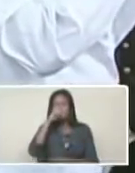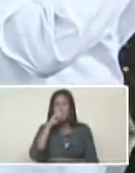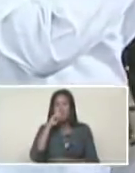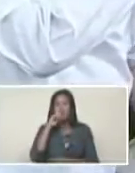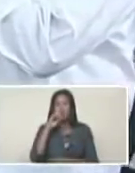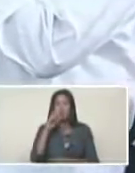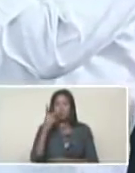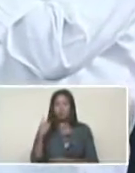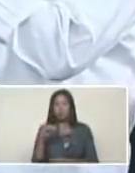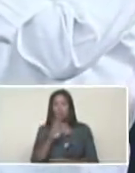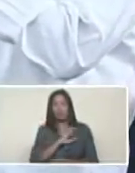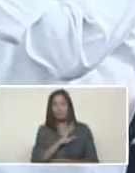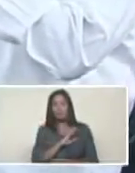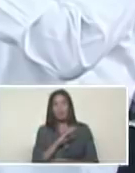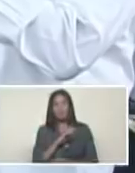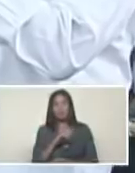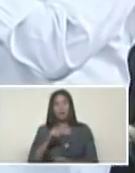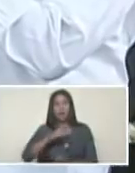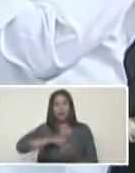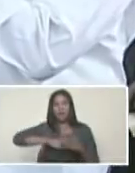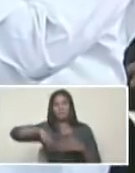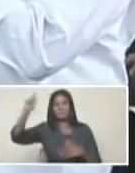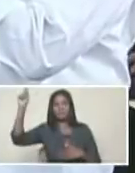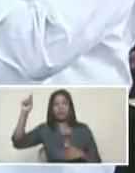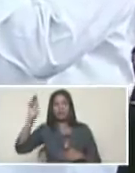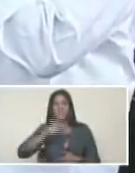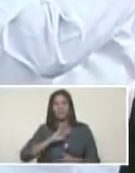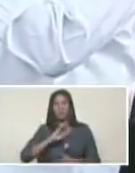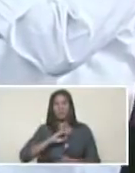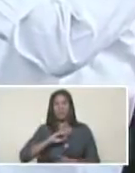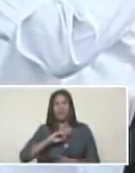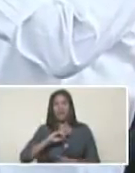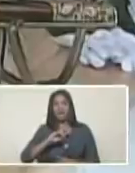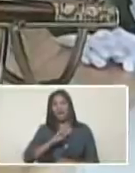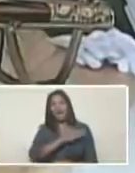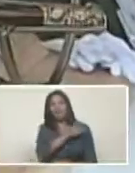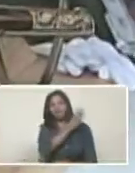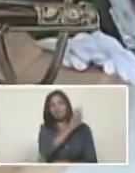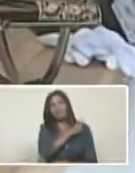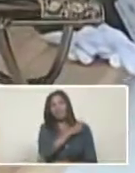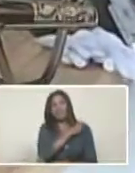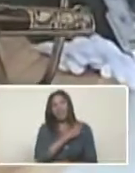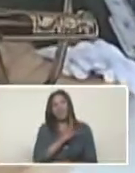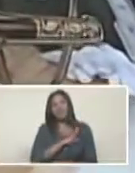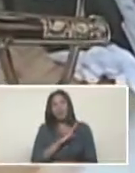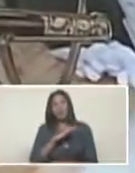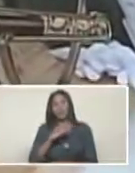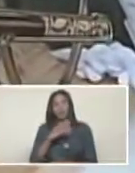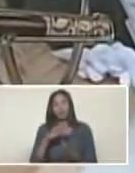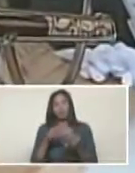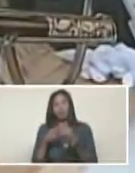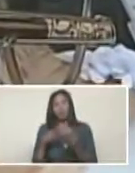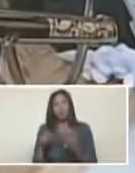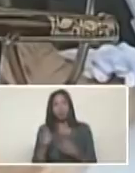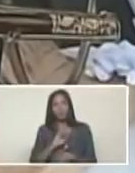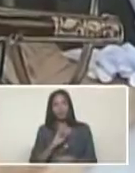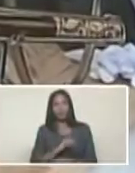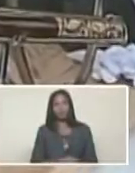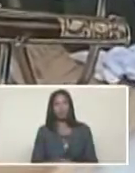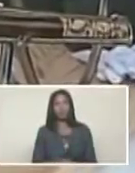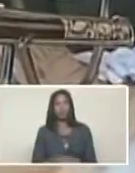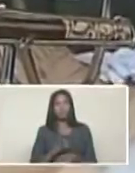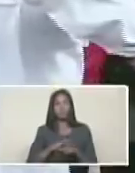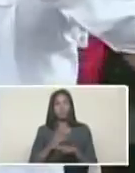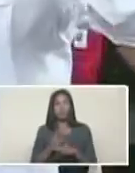tuviéramos las espadas para los generales y almirantes y los sables para nuestros cadetes, porque